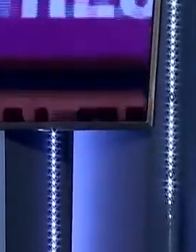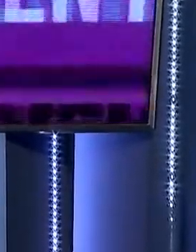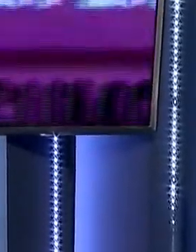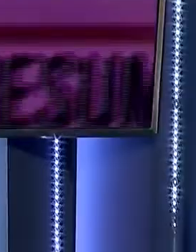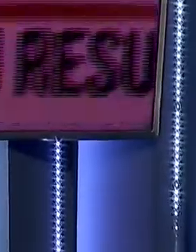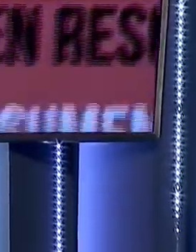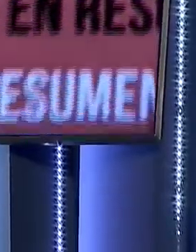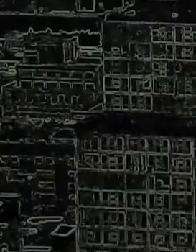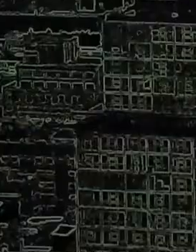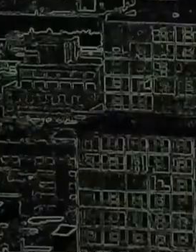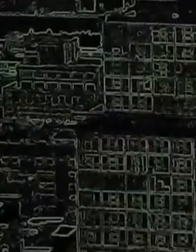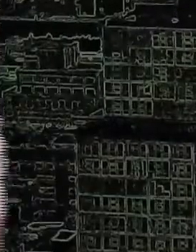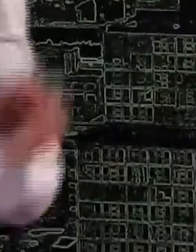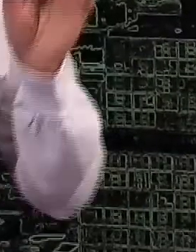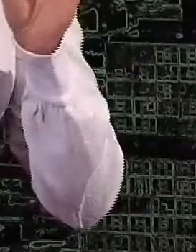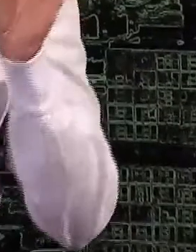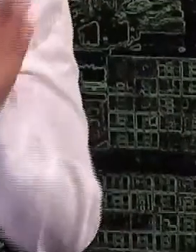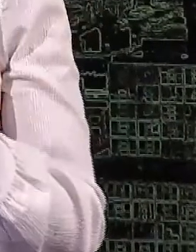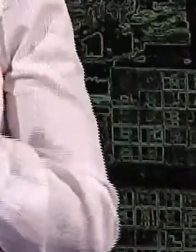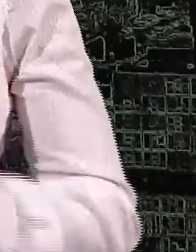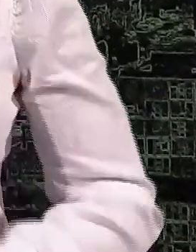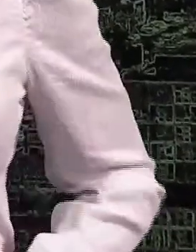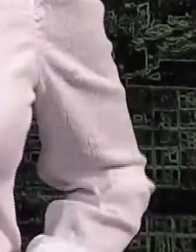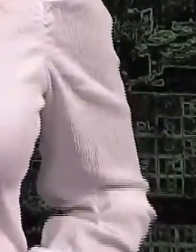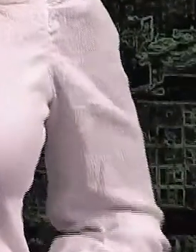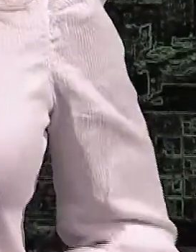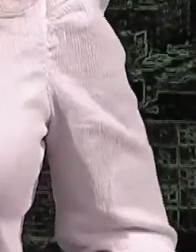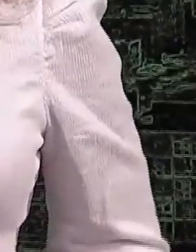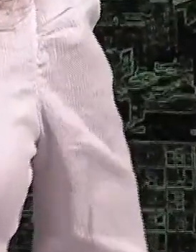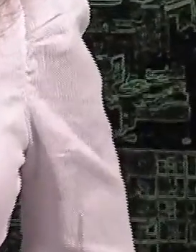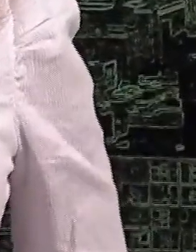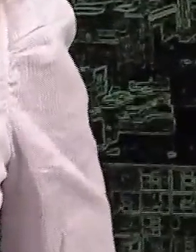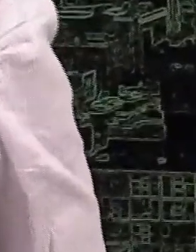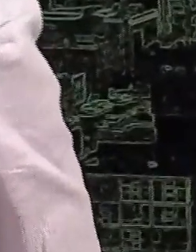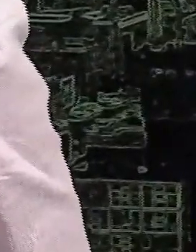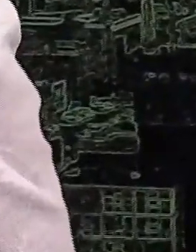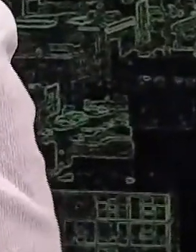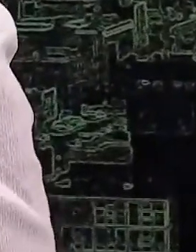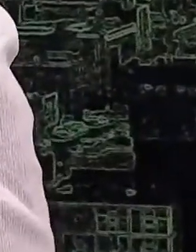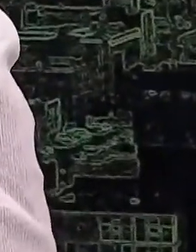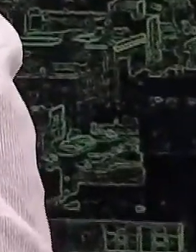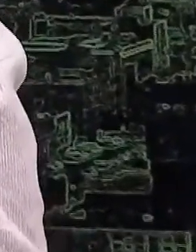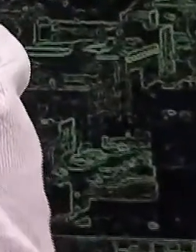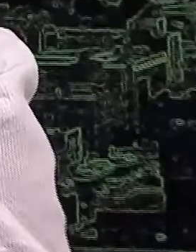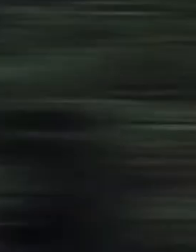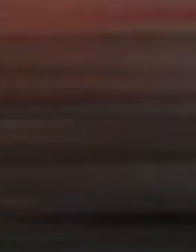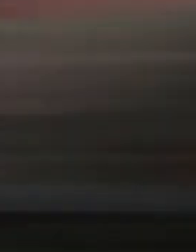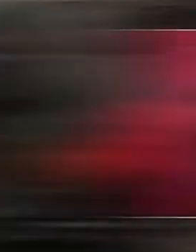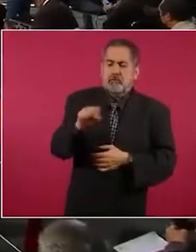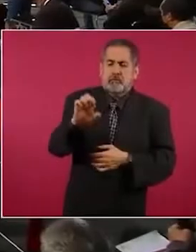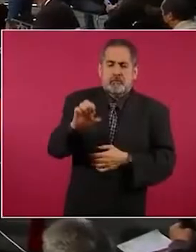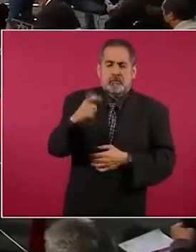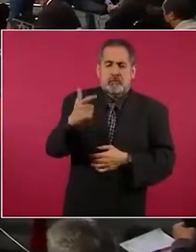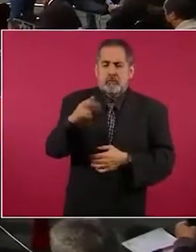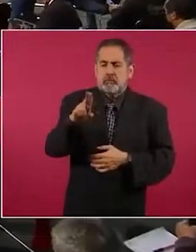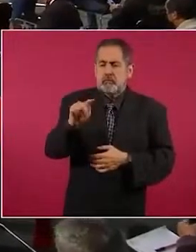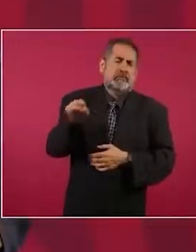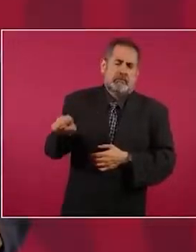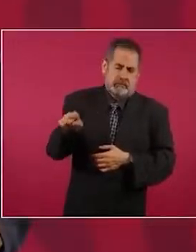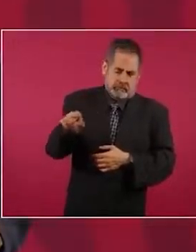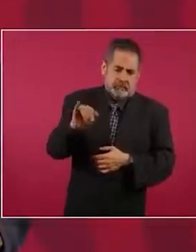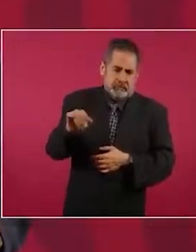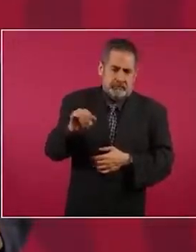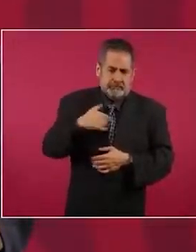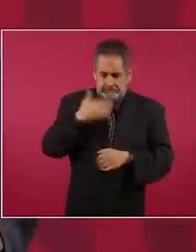la cabeza en alto y con toda la dignidad que le quitó la rapiña que lo canceló. Muy bien hecho. Gutiérrez Vivó,